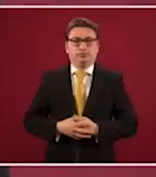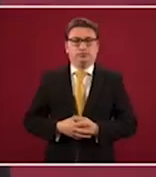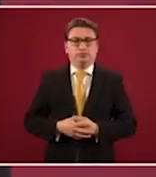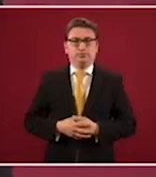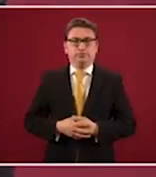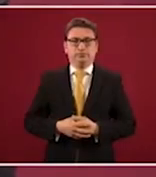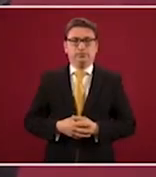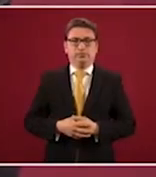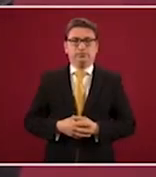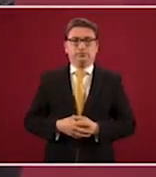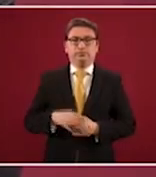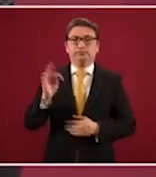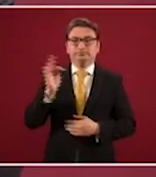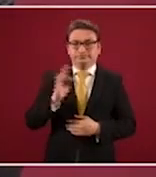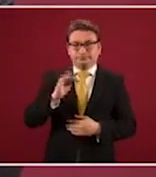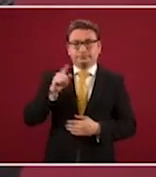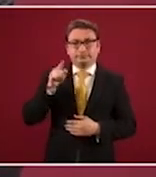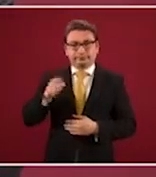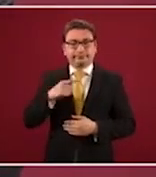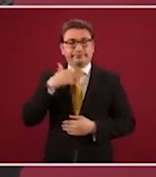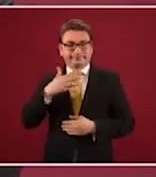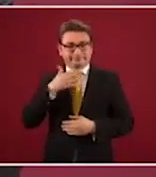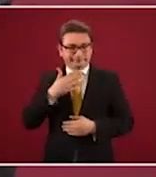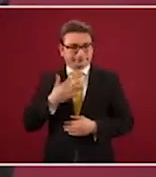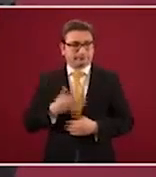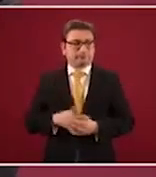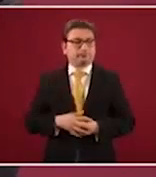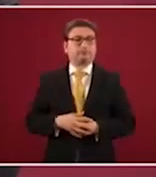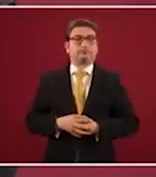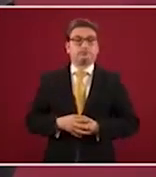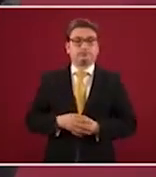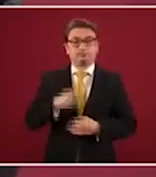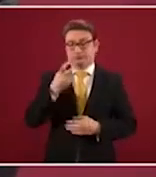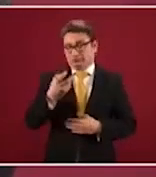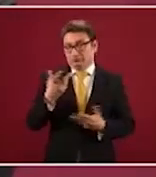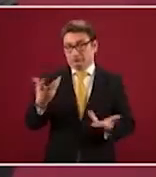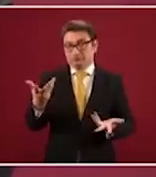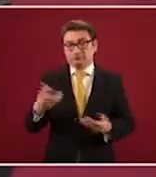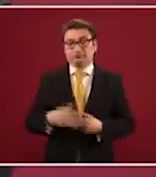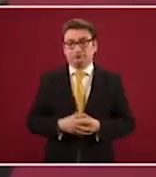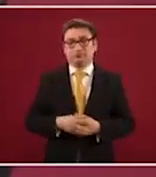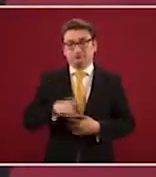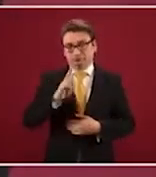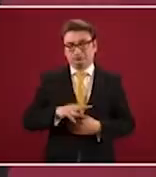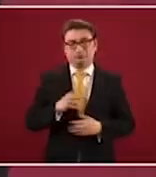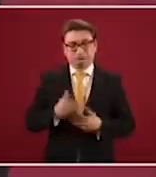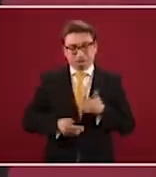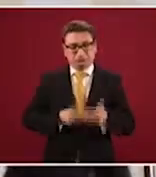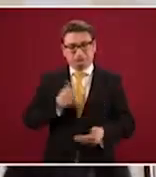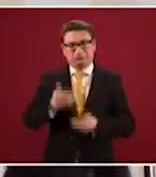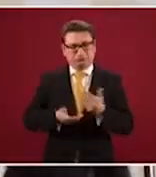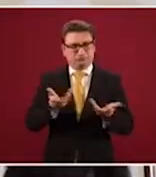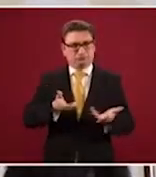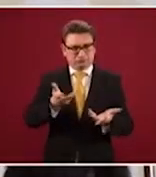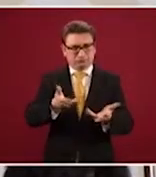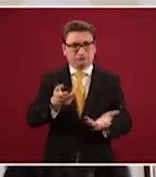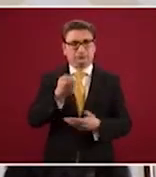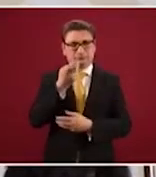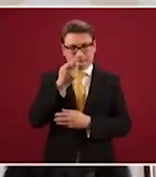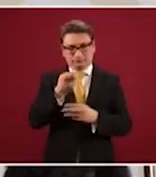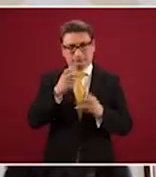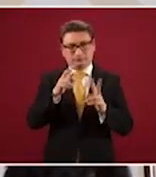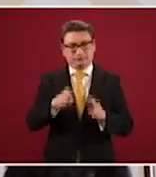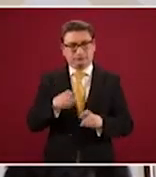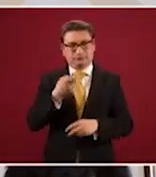posibles hechos de corrupción? Entonces, sí, se está avanzando en esta